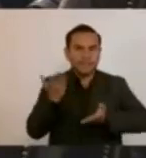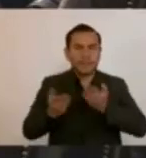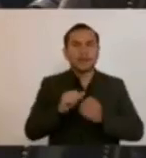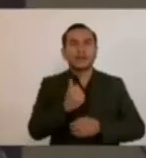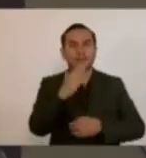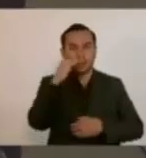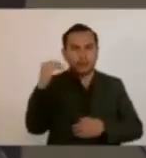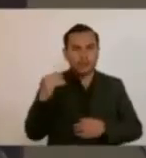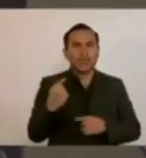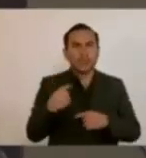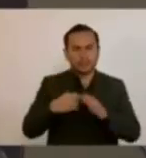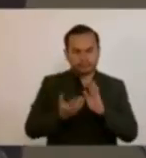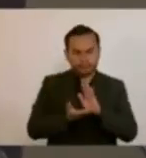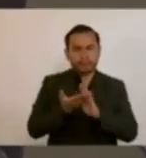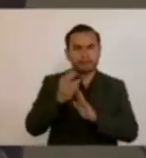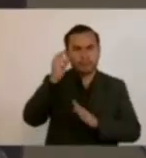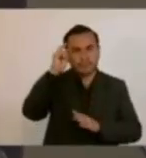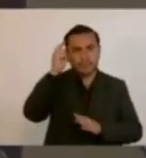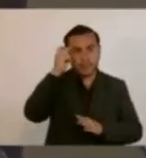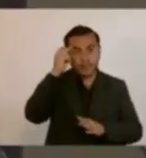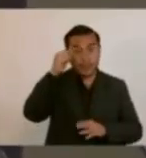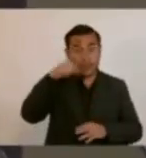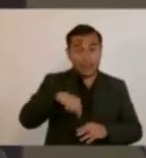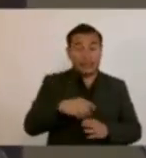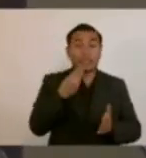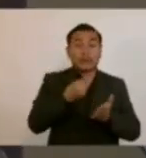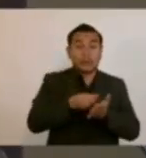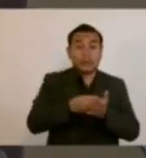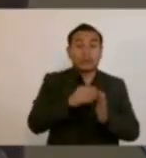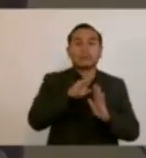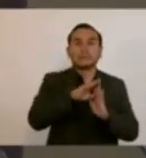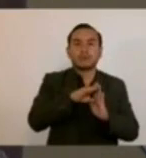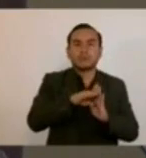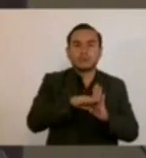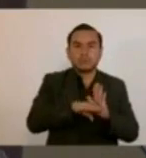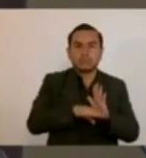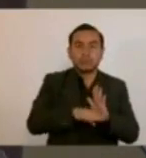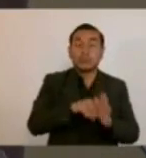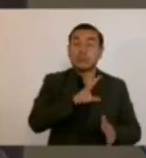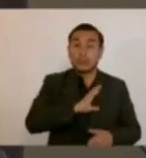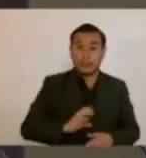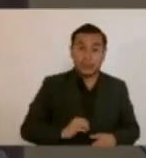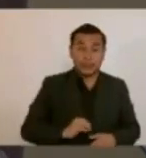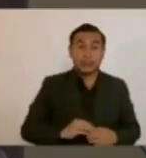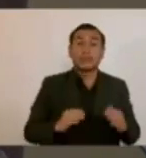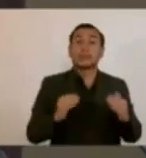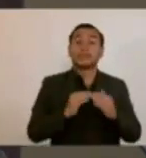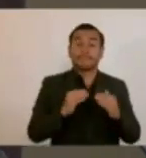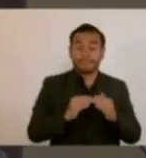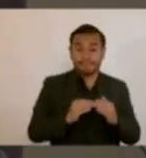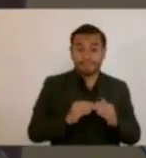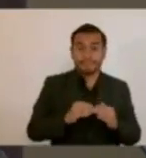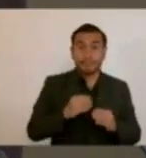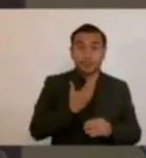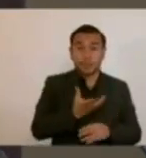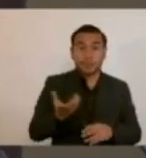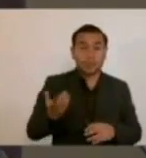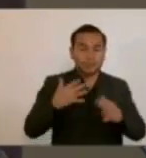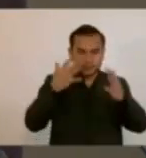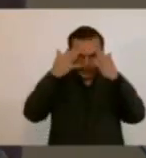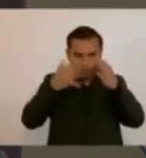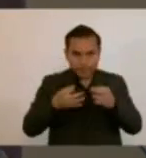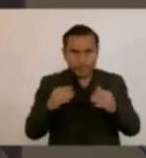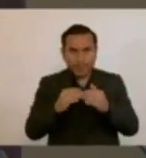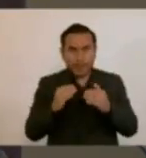posible incrementarlas para tratar de paliar el golpe económico que este virus le va a dar no solo a la economía de El Salvador y por las medidas que estamos tomando, sino al